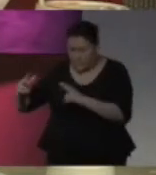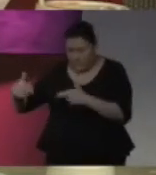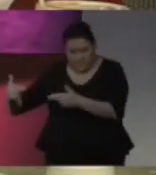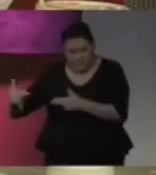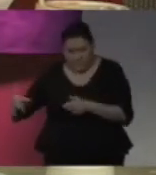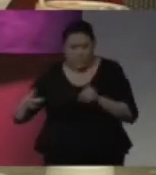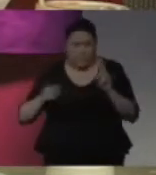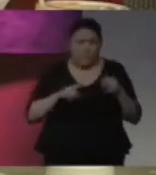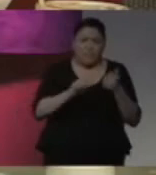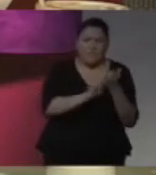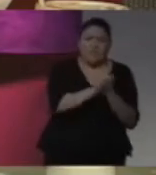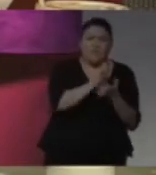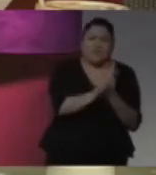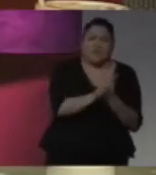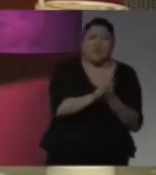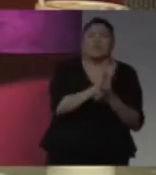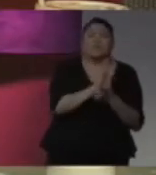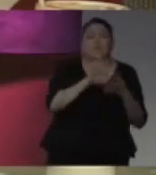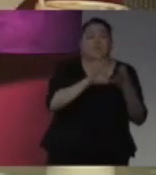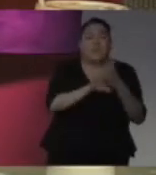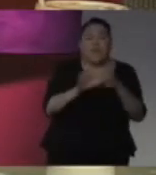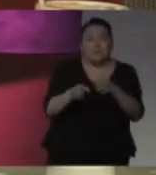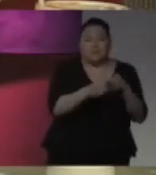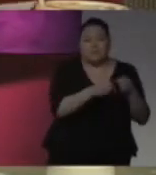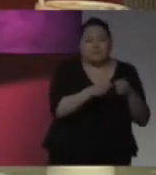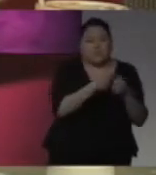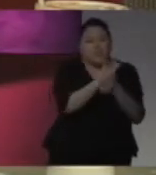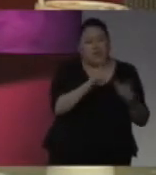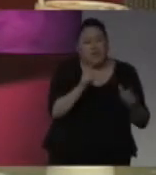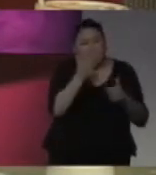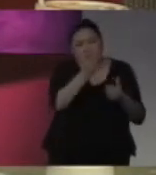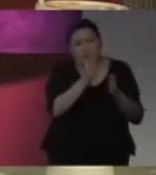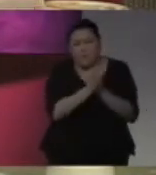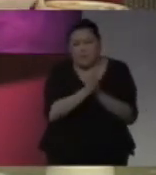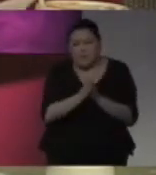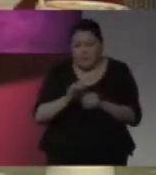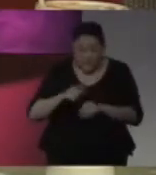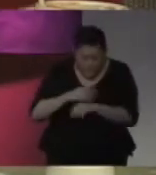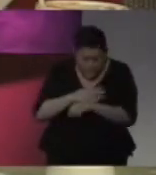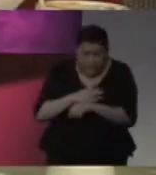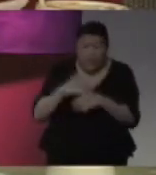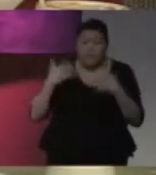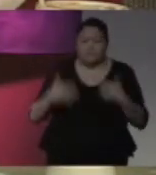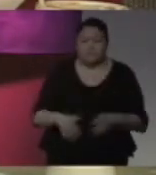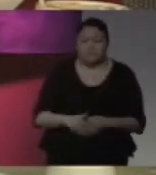de la liberación de presos políticos, por ejemplo. Ay, ya solo 5 minutos.